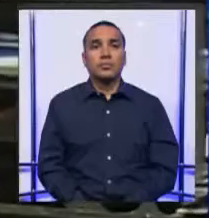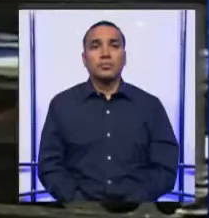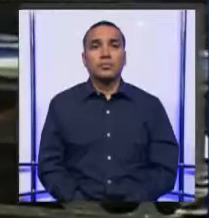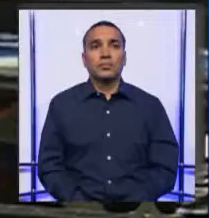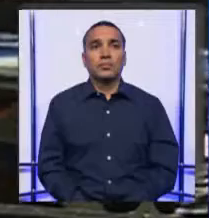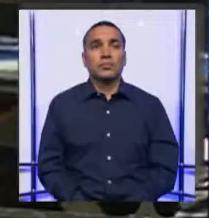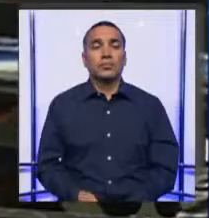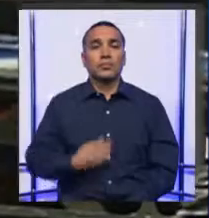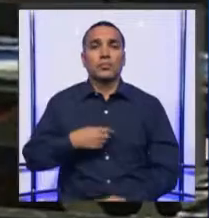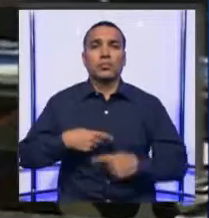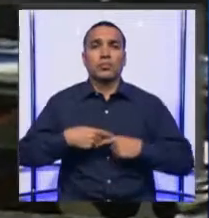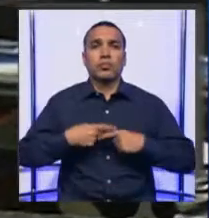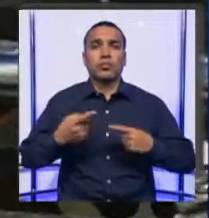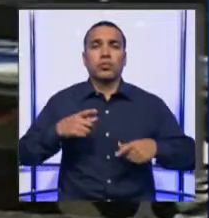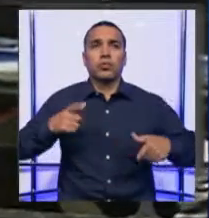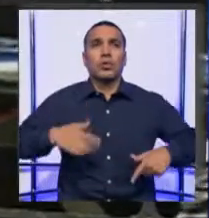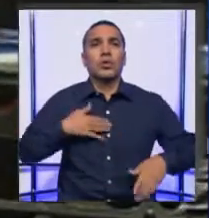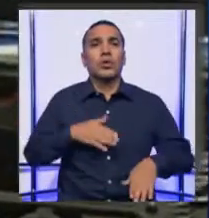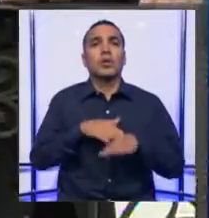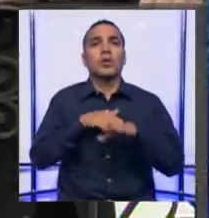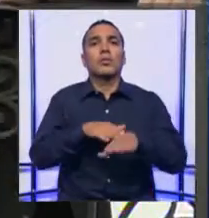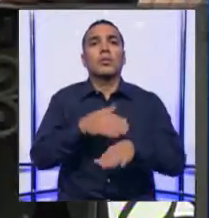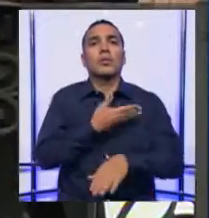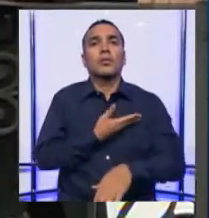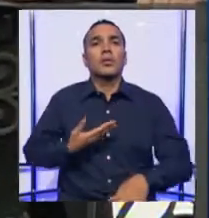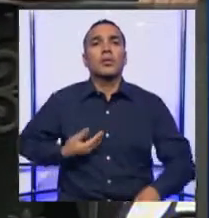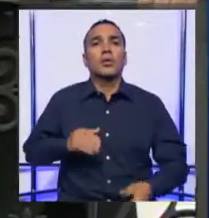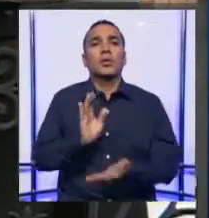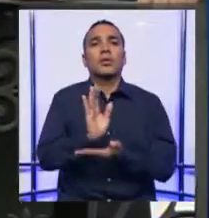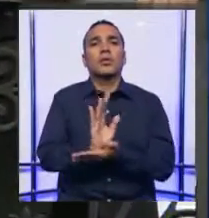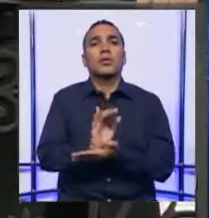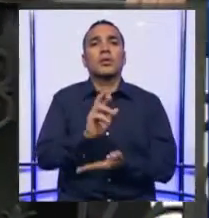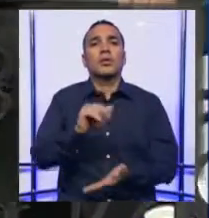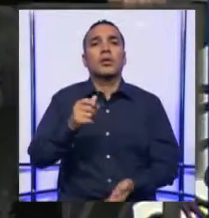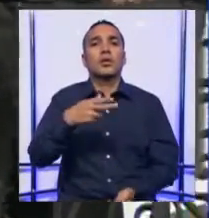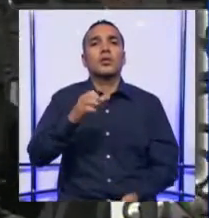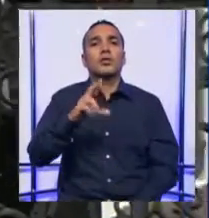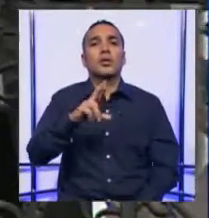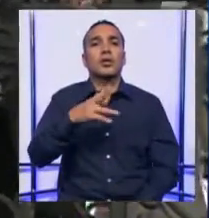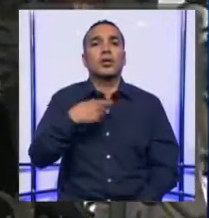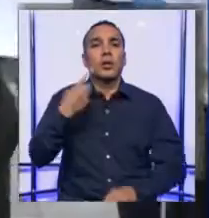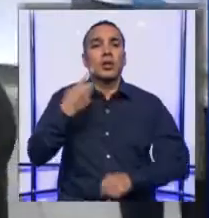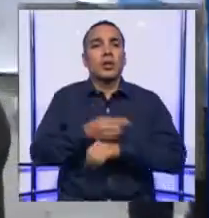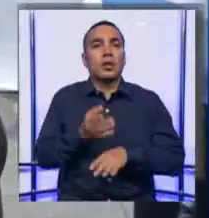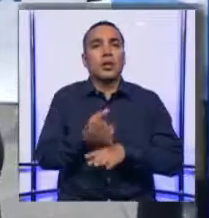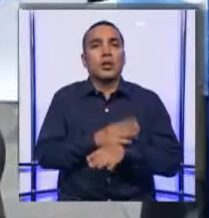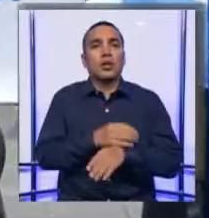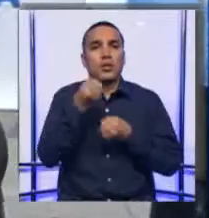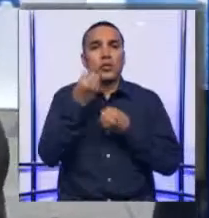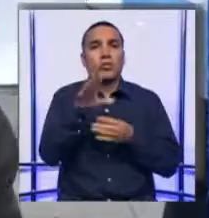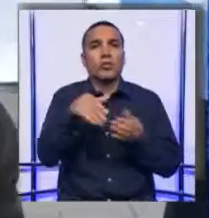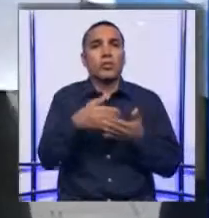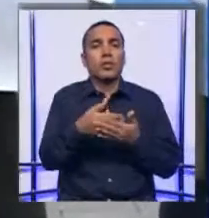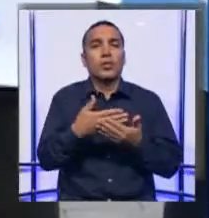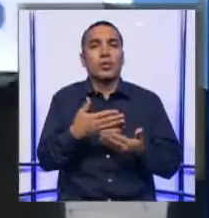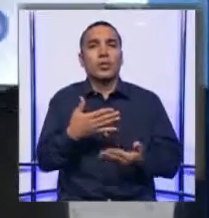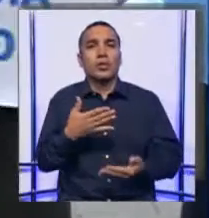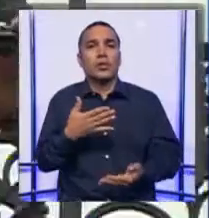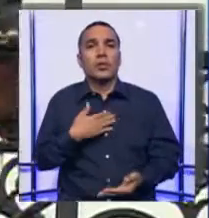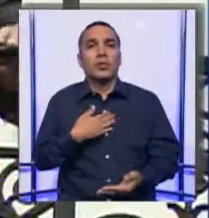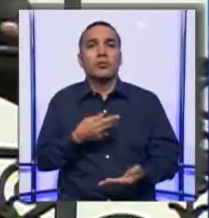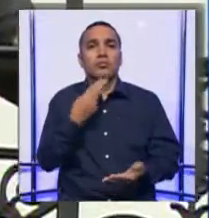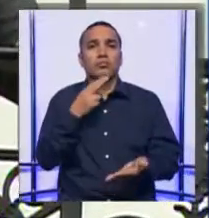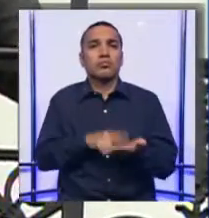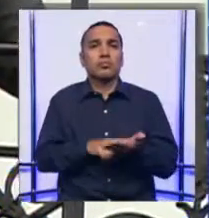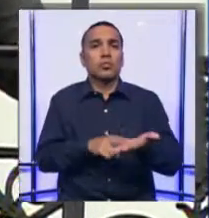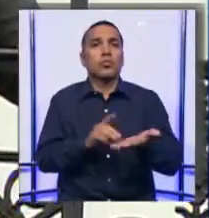En su discurso, Moreno dijo respaldar al presidente del IES, Richard Espinosa, que hace unos días, en un informe de predeterminación, fue notificado